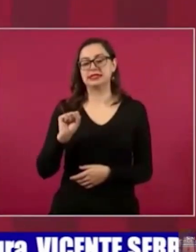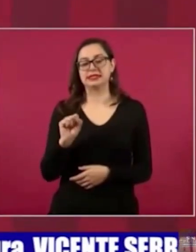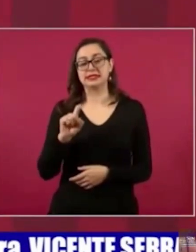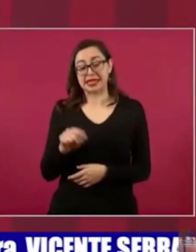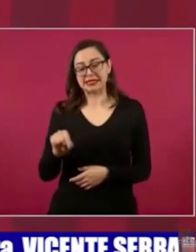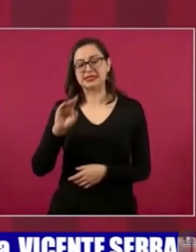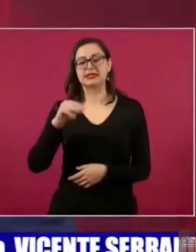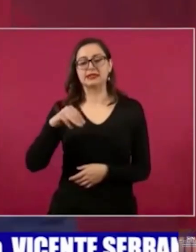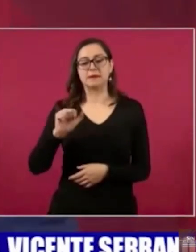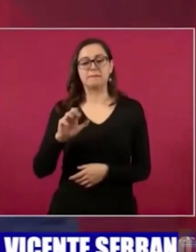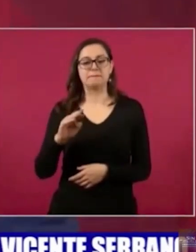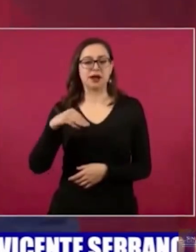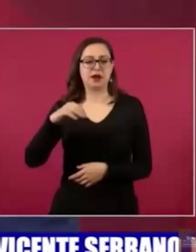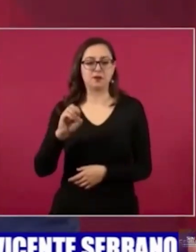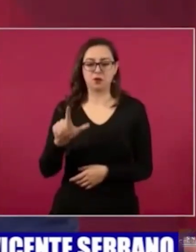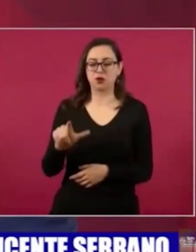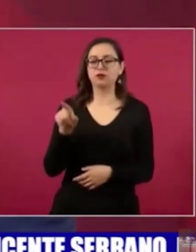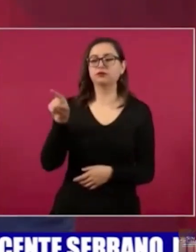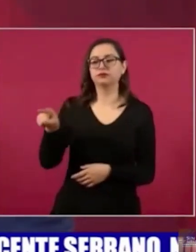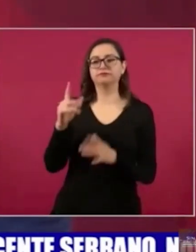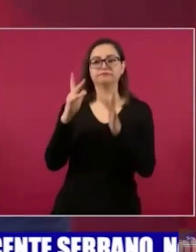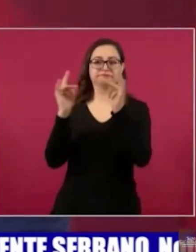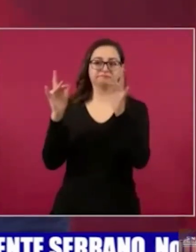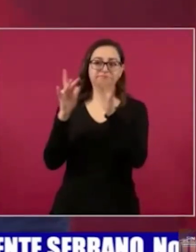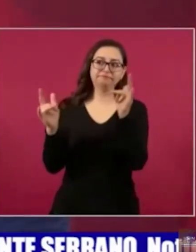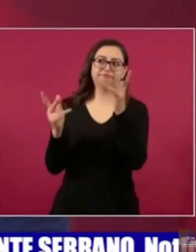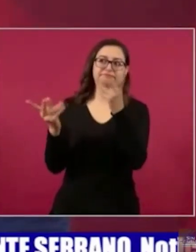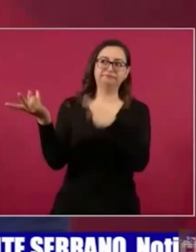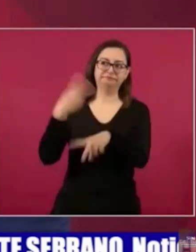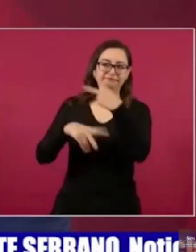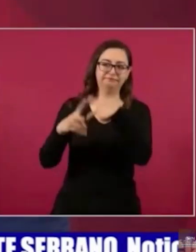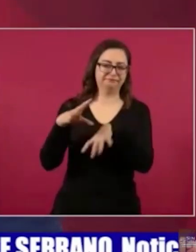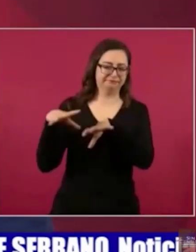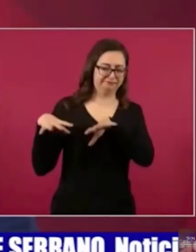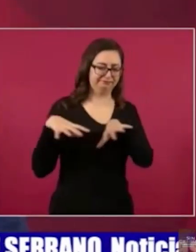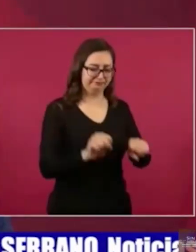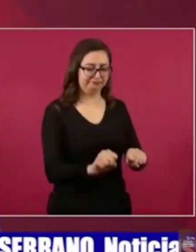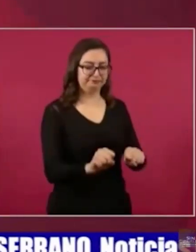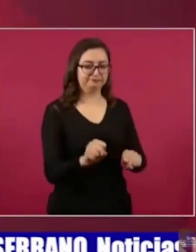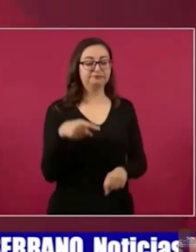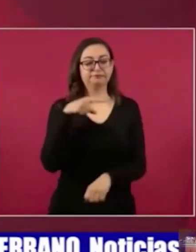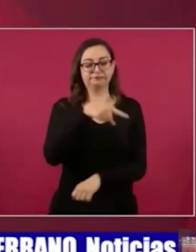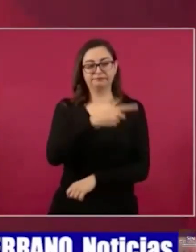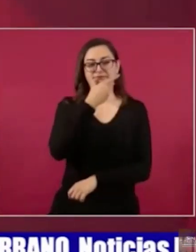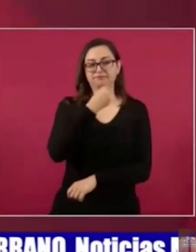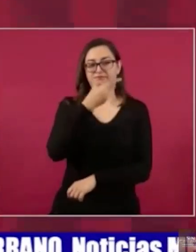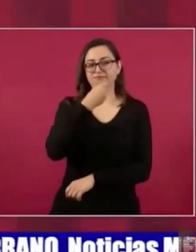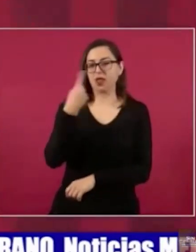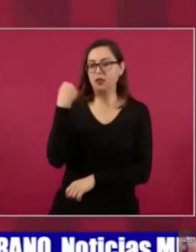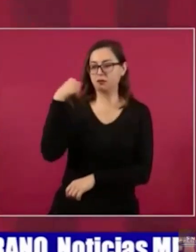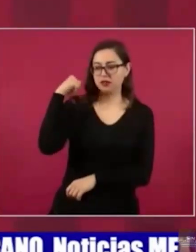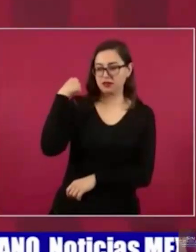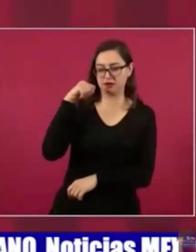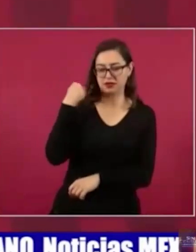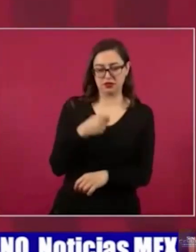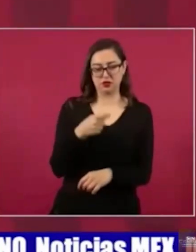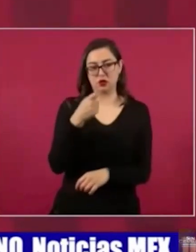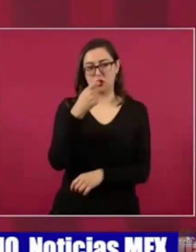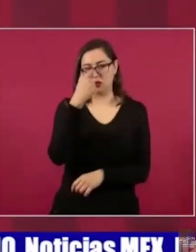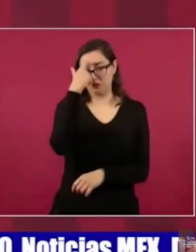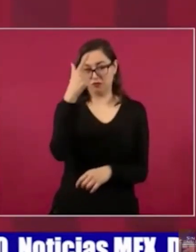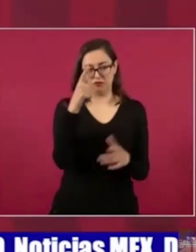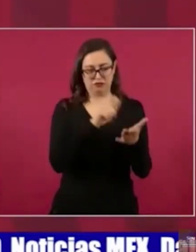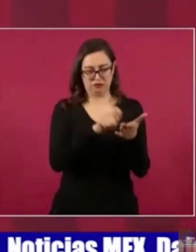cosas que estaban ahí, que de repente se sintieron afectados los que dominaban en algunas áreas de la fiscalía y daban protección, al grado de que